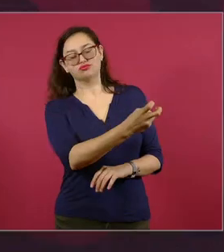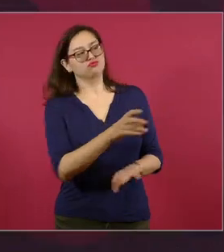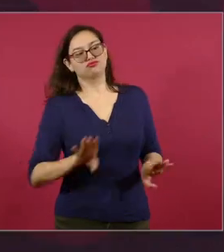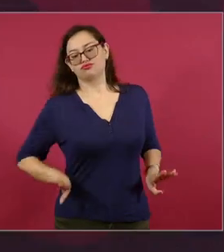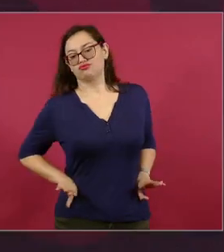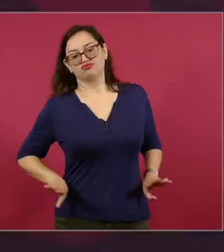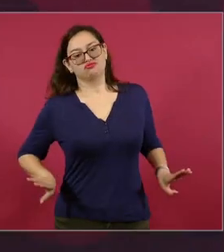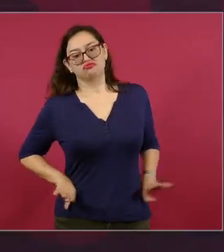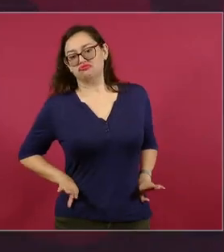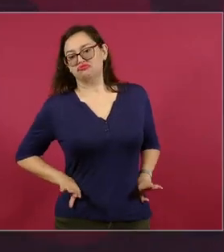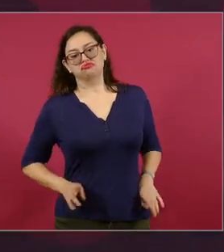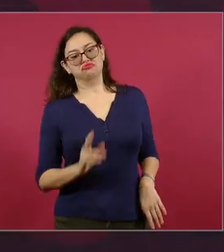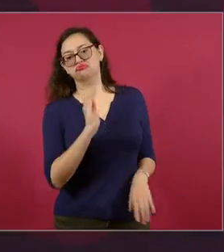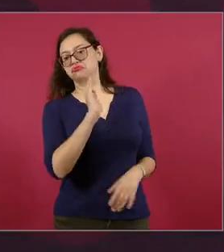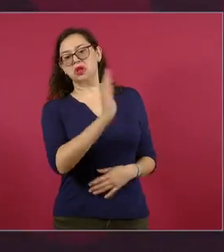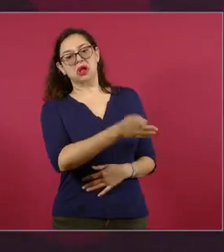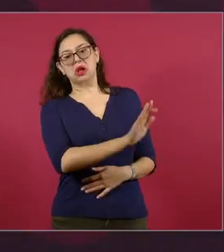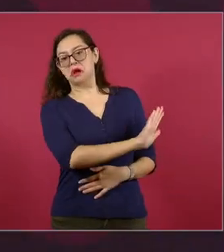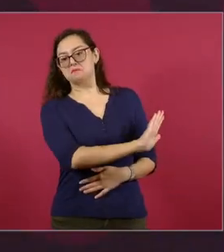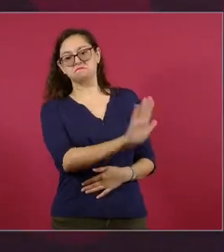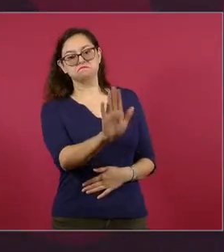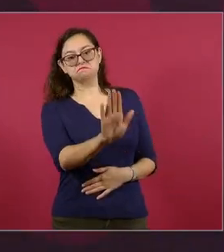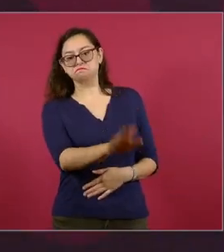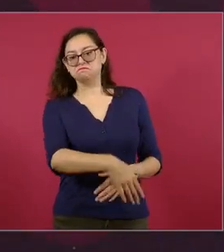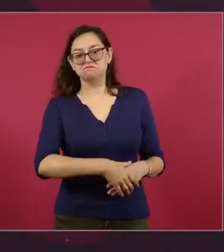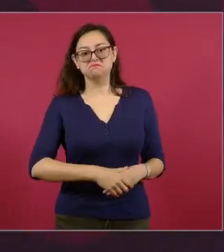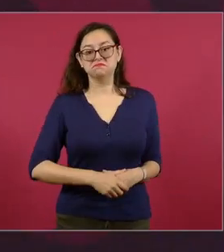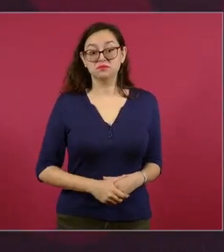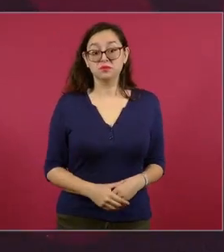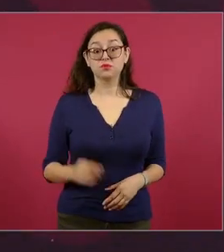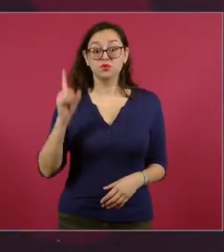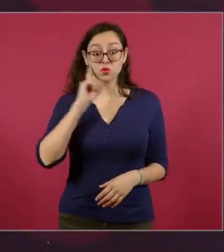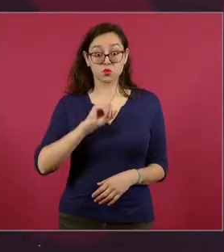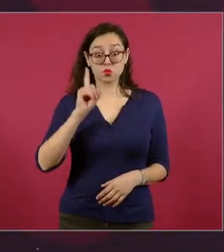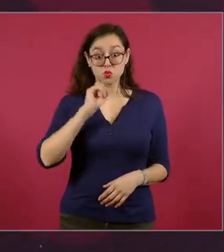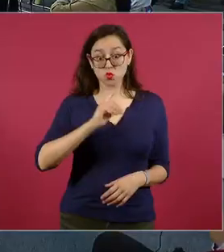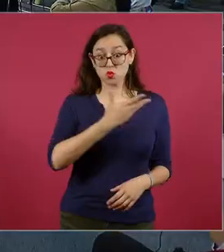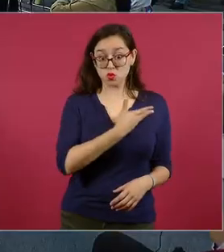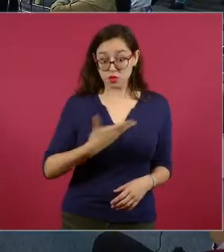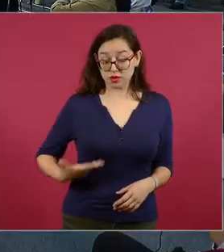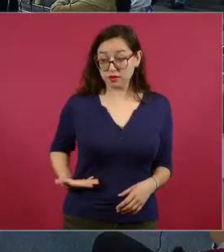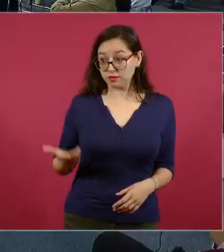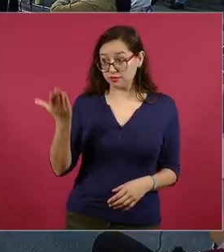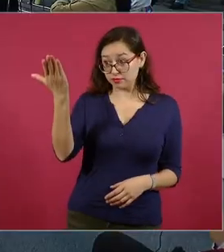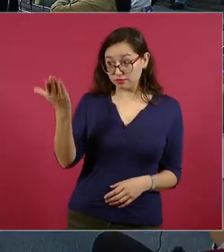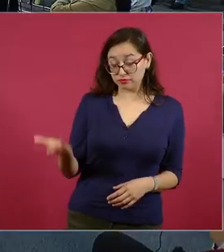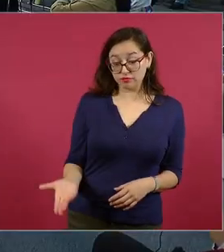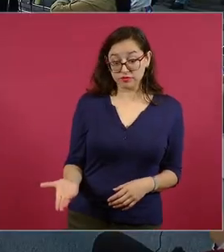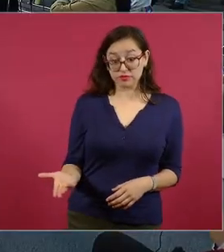y la presidenta tiene